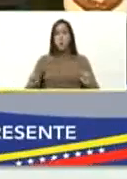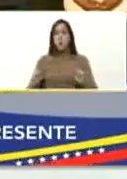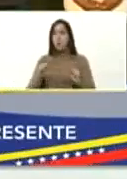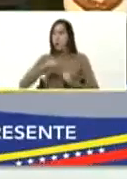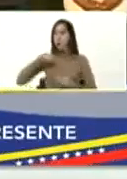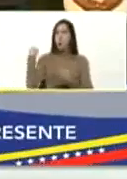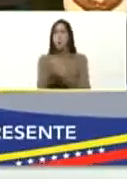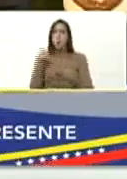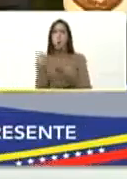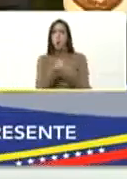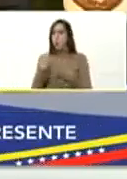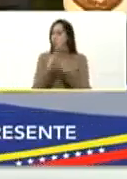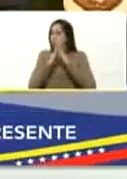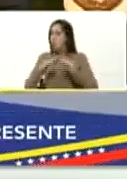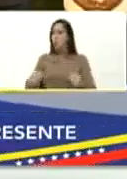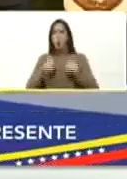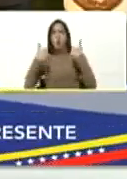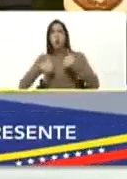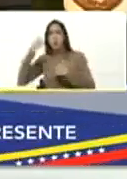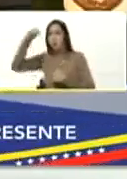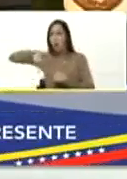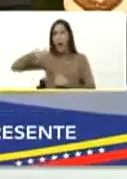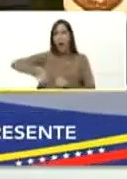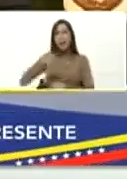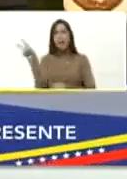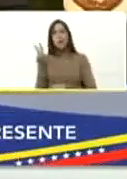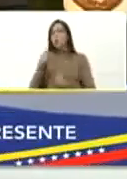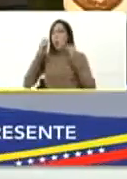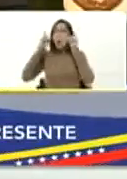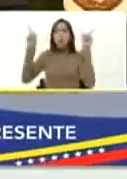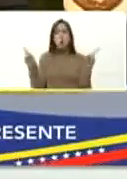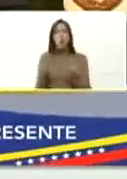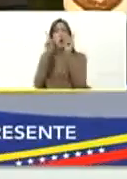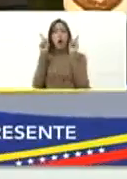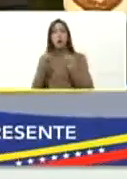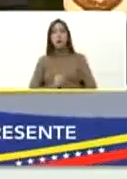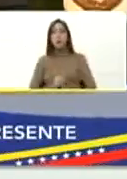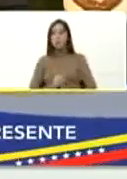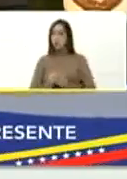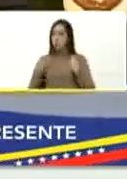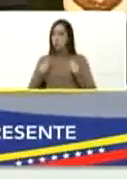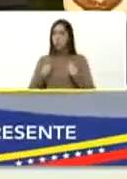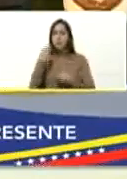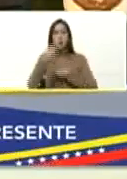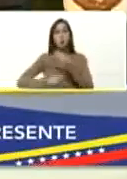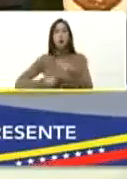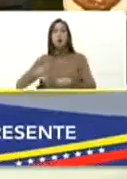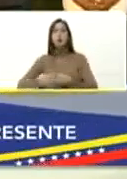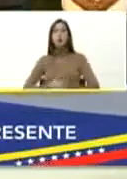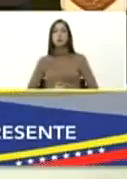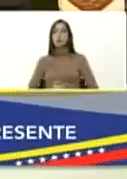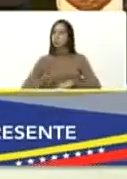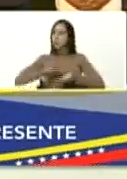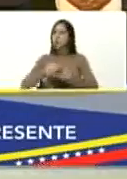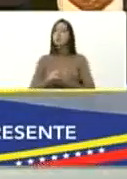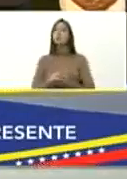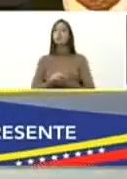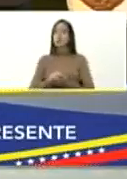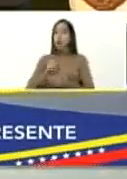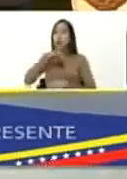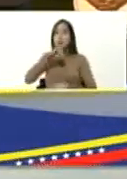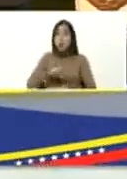resistir y pasar lo que hemos pasado. Ha sido un milagro lo que hemos vivido y lo que hemos hecho. Por eso me pareció tan bello.